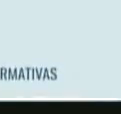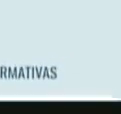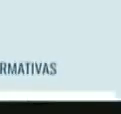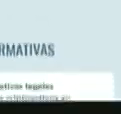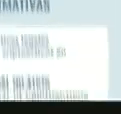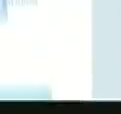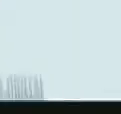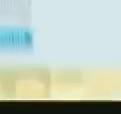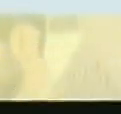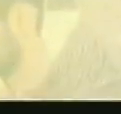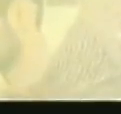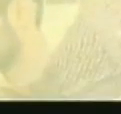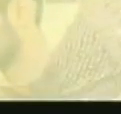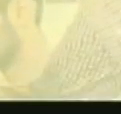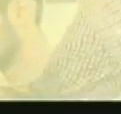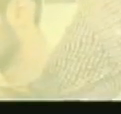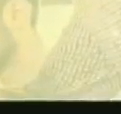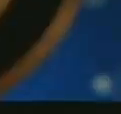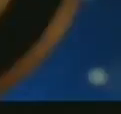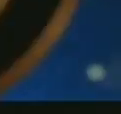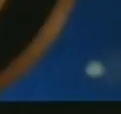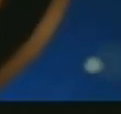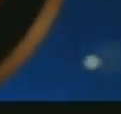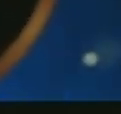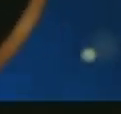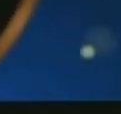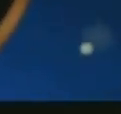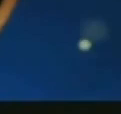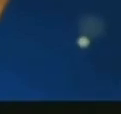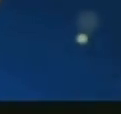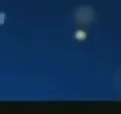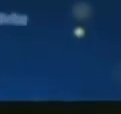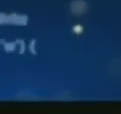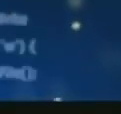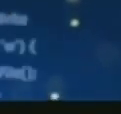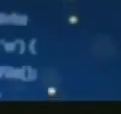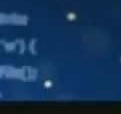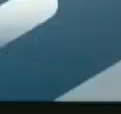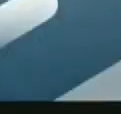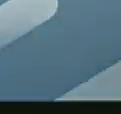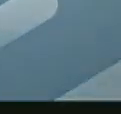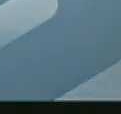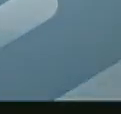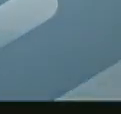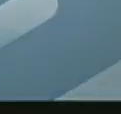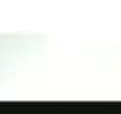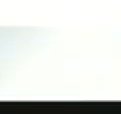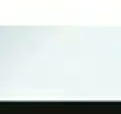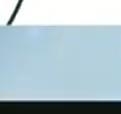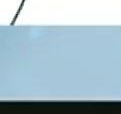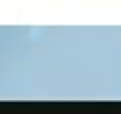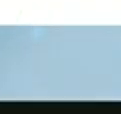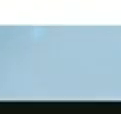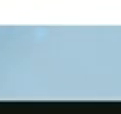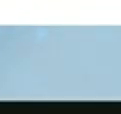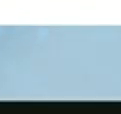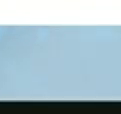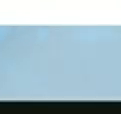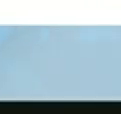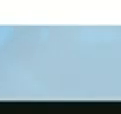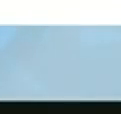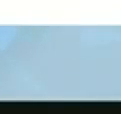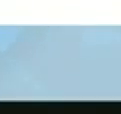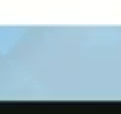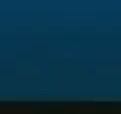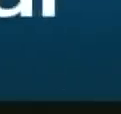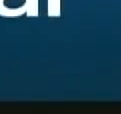la Sunacrypt y la Tesorería Nacional de Criptoactivos. El ecosistema petro posee aplicativos como el Petro App, una